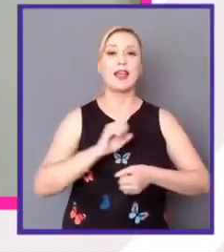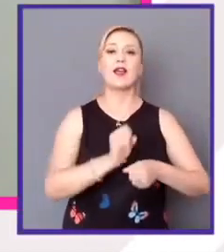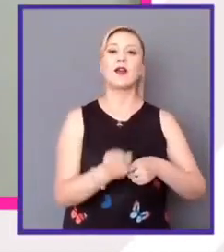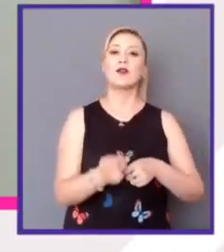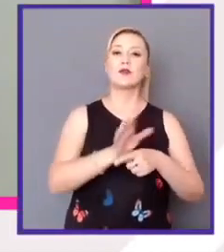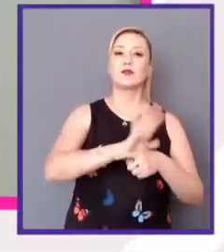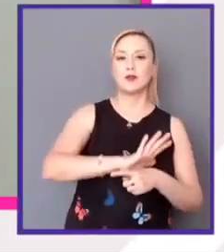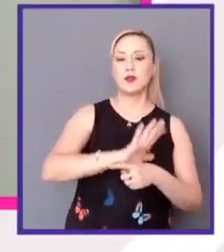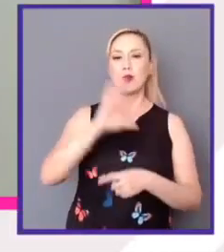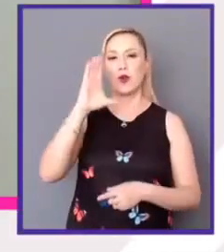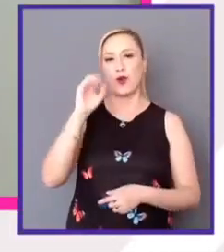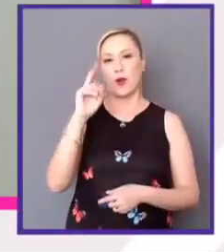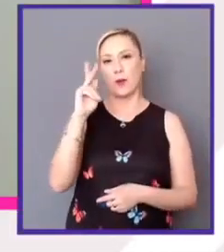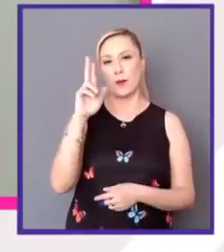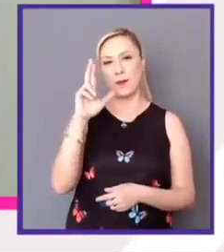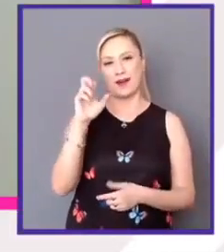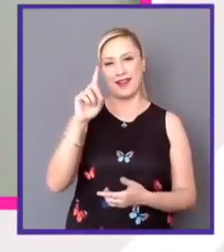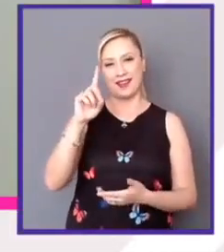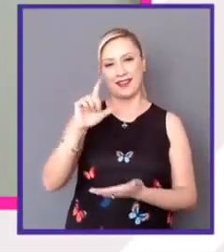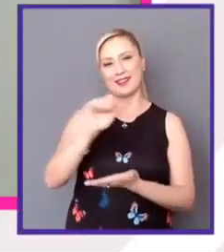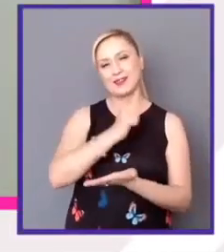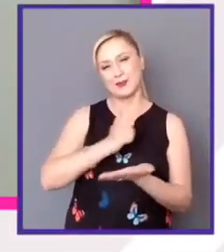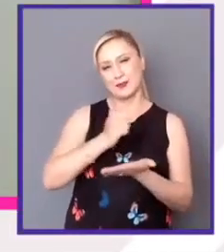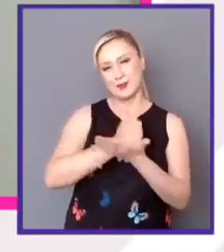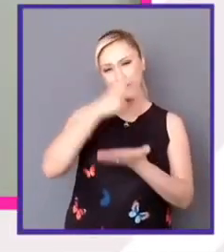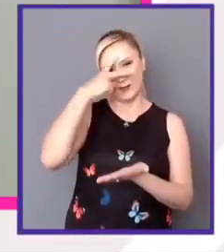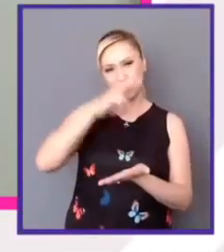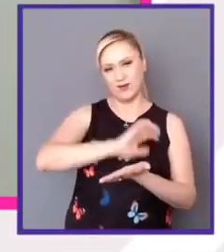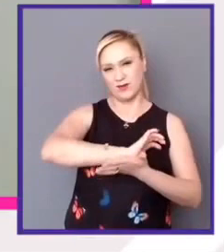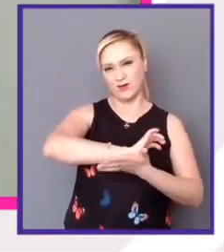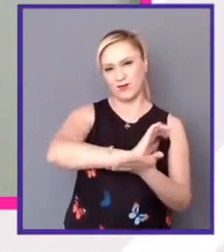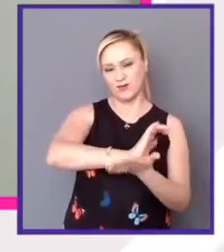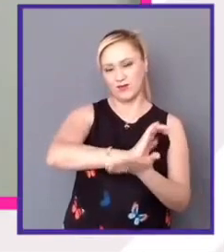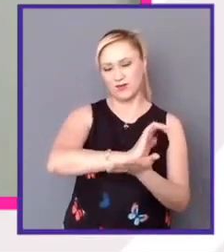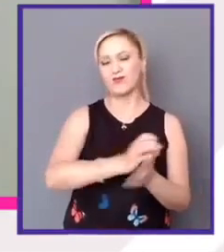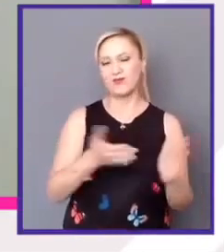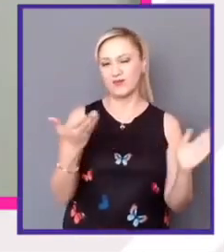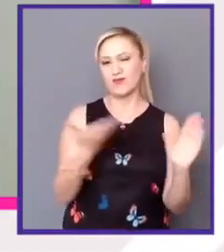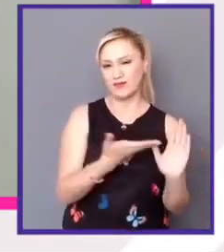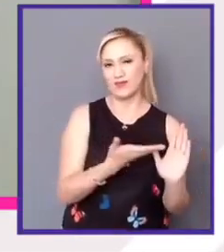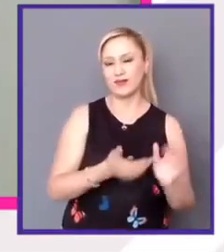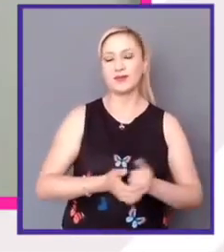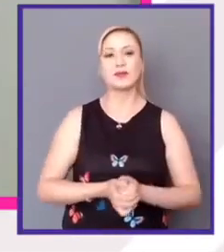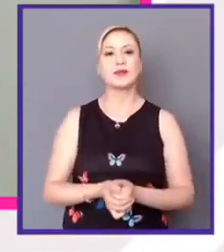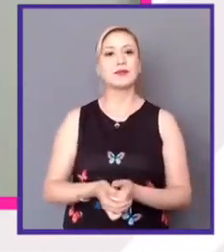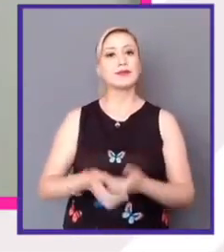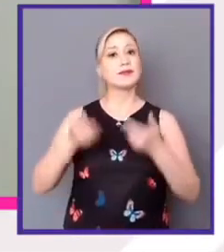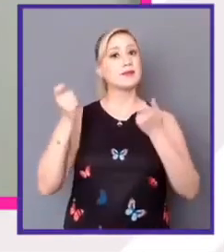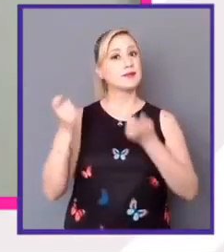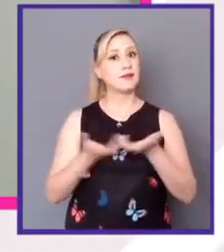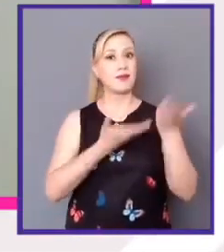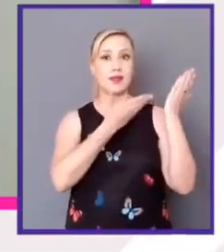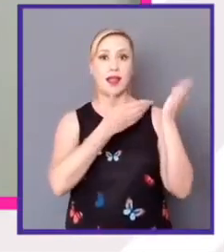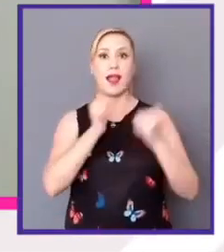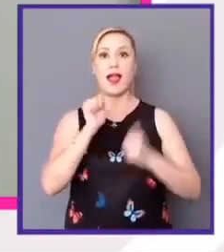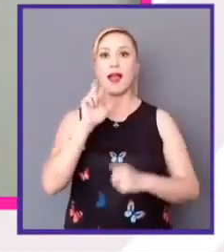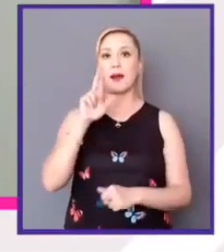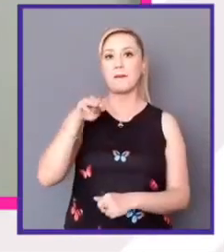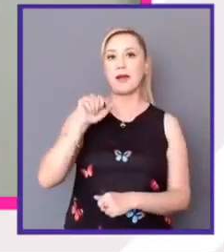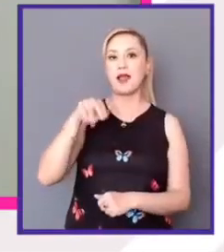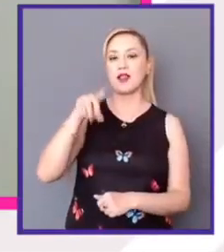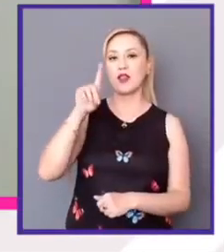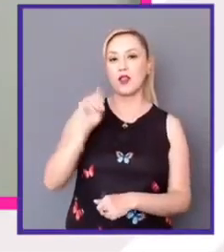Prevenir y Eliminar la Discriminación de la Ciudad de México, mejor conocido como el COPRED. Su servidor, Armando Meneses, secretario técnico